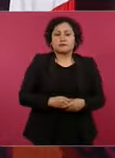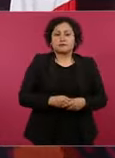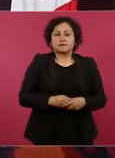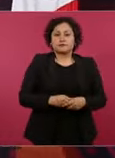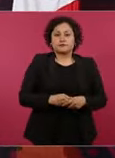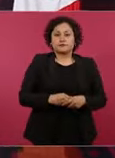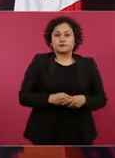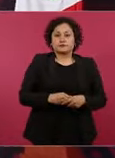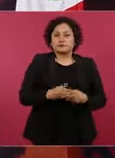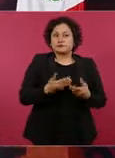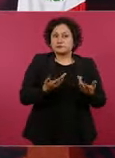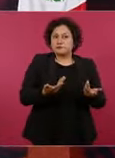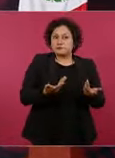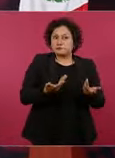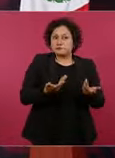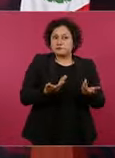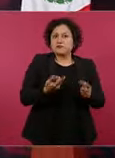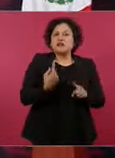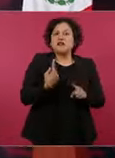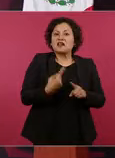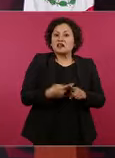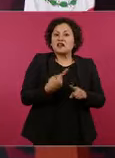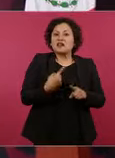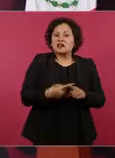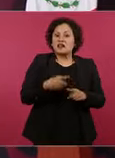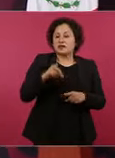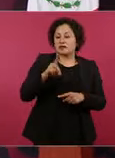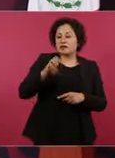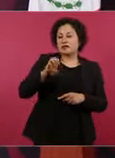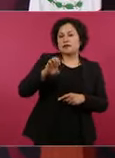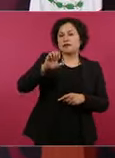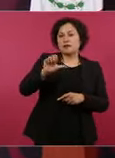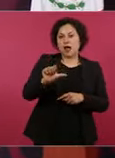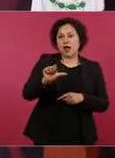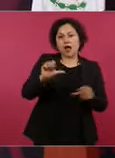la colaboración de la DEA.